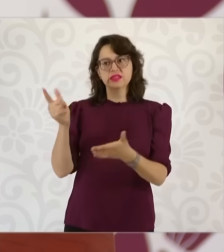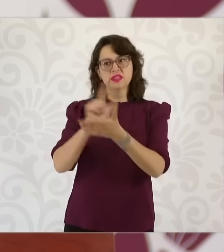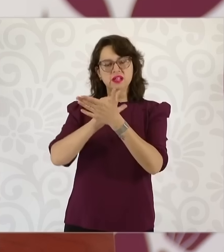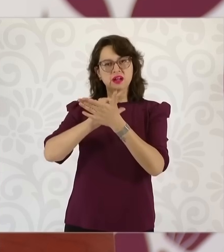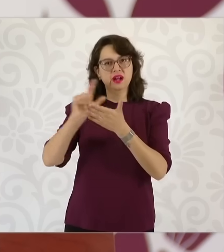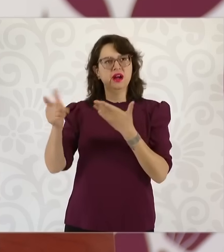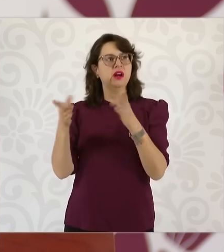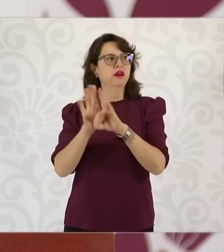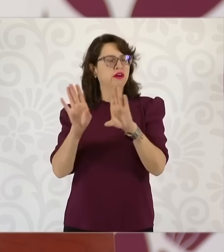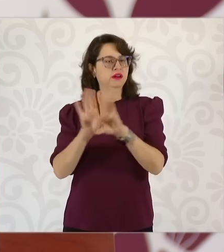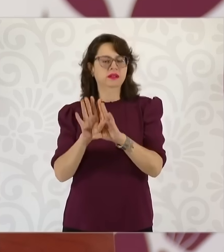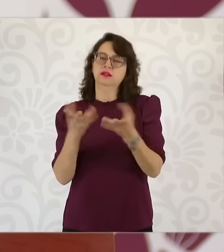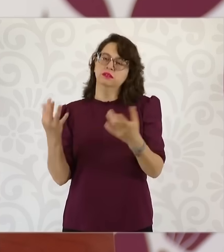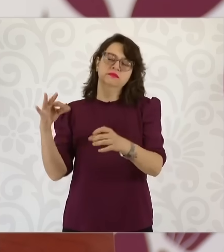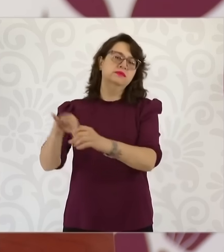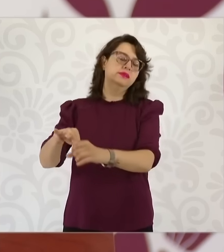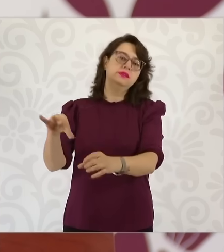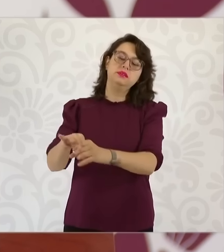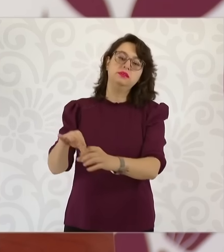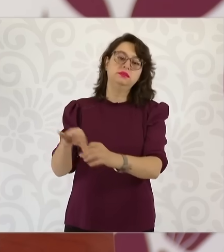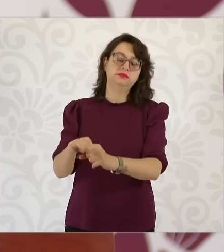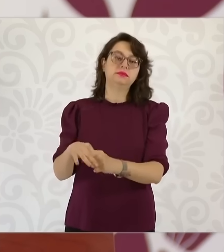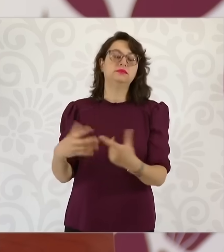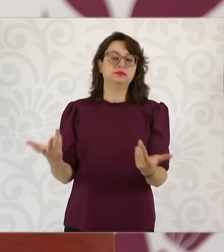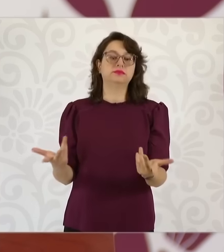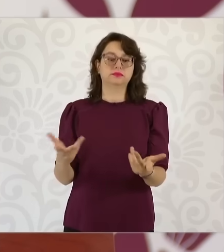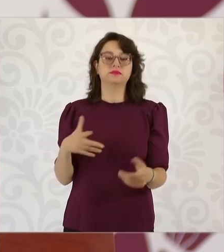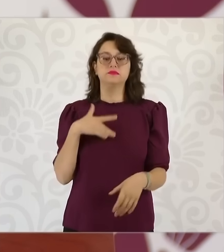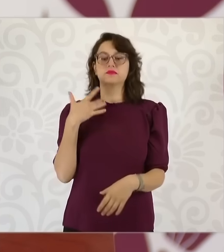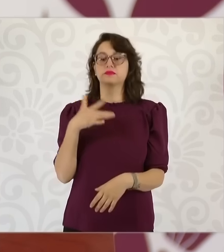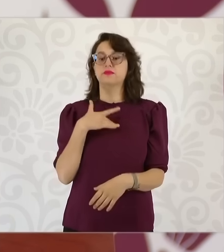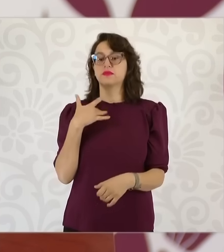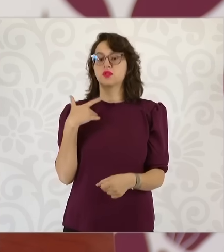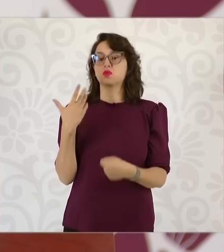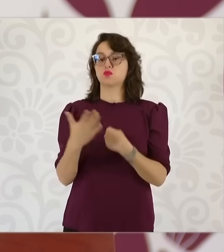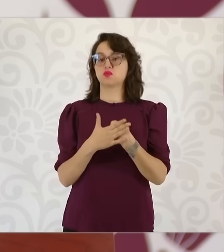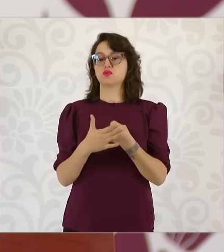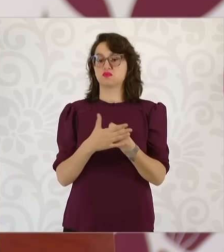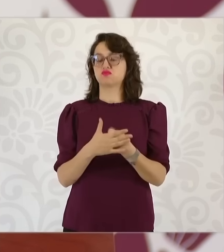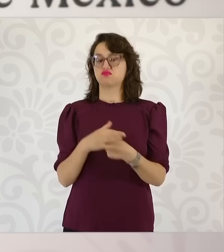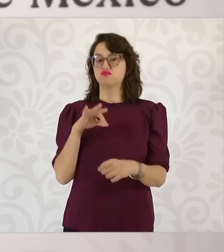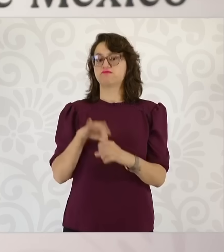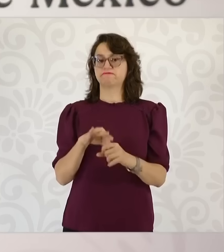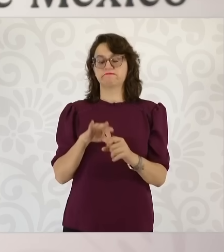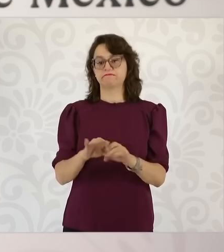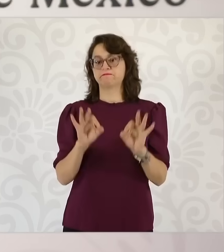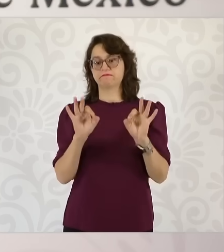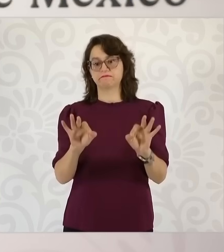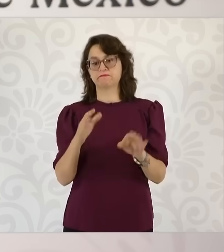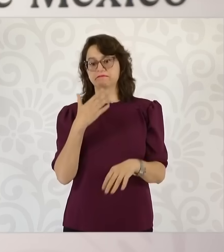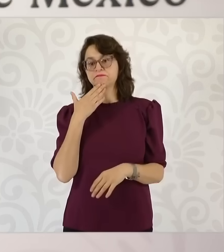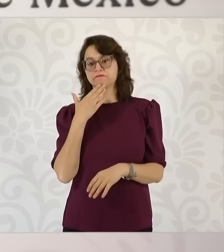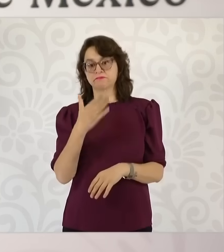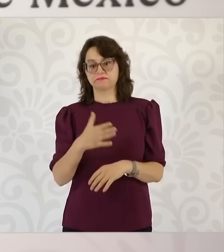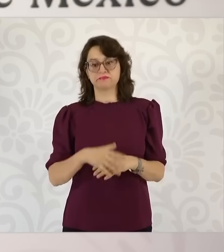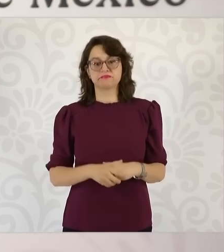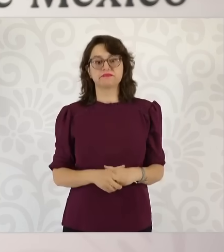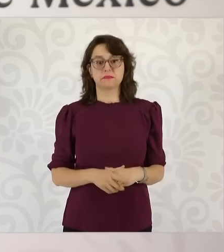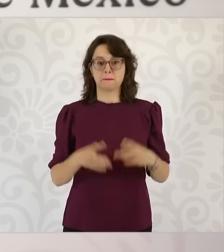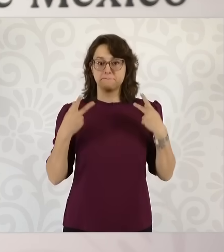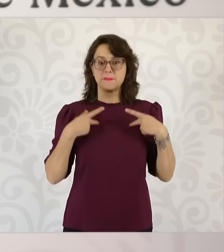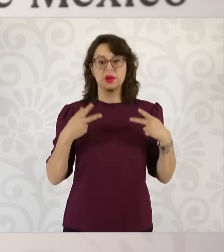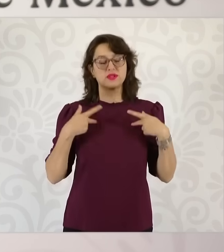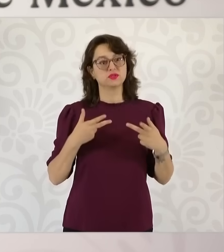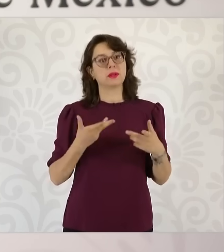pueblo. Entonces, va a ser una elección muy buena y a la gente decirles que